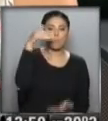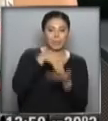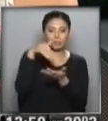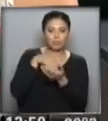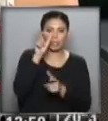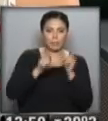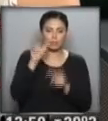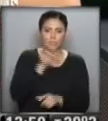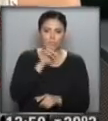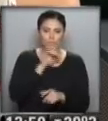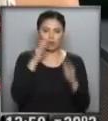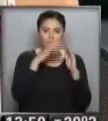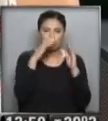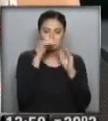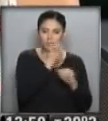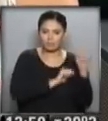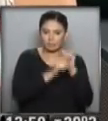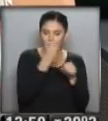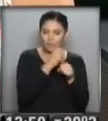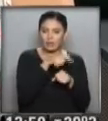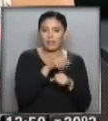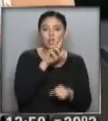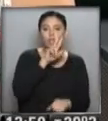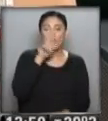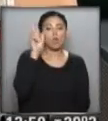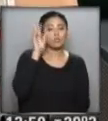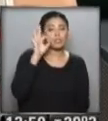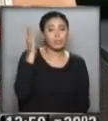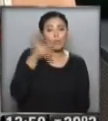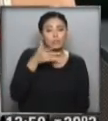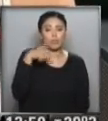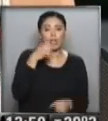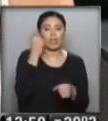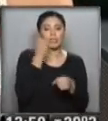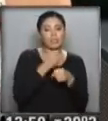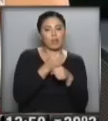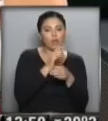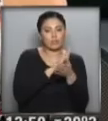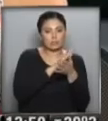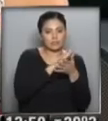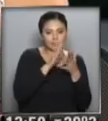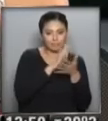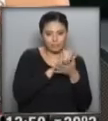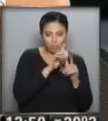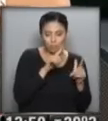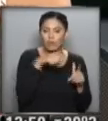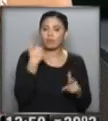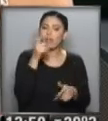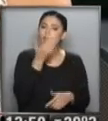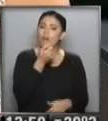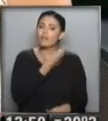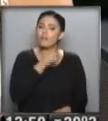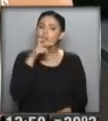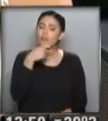casas particulares y cerca del 80% están en negro. Hay una nueva resolución de la AFIP que dice que las personas que